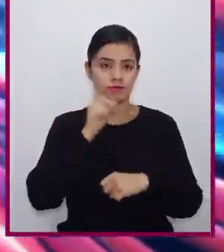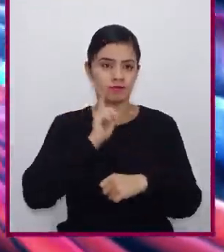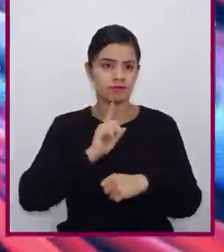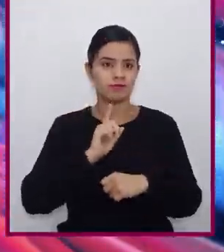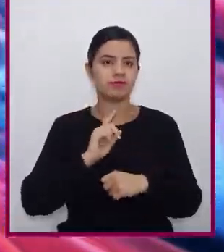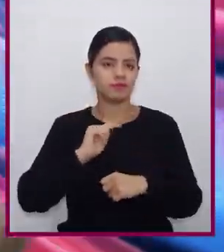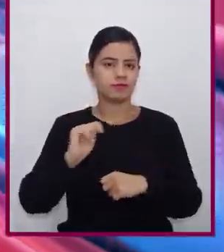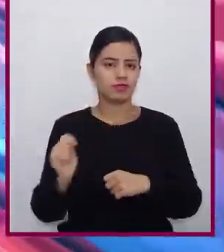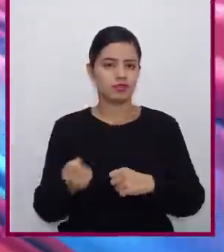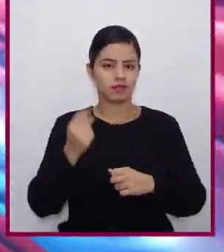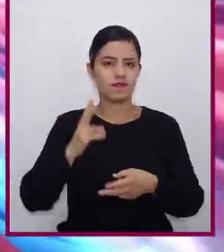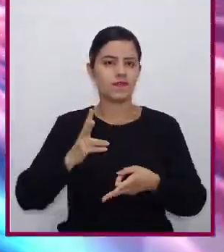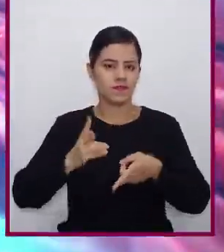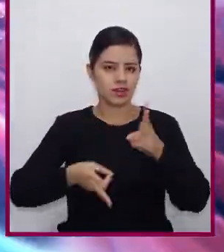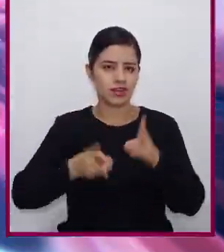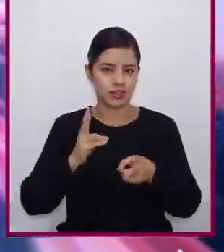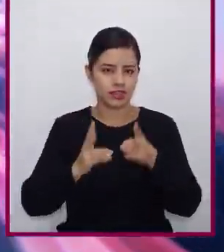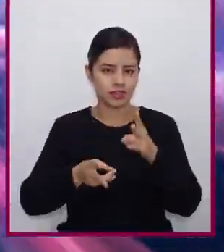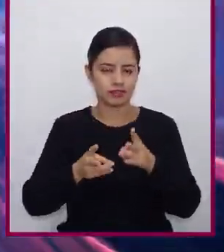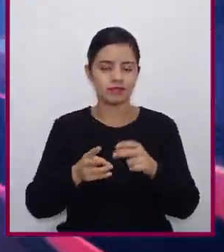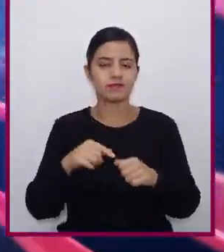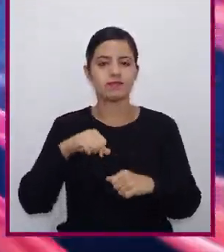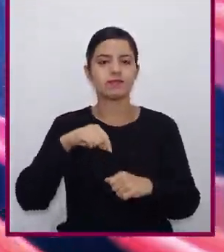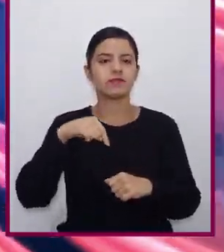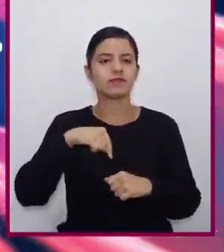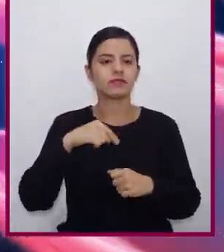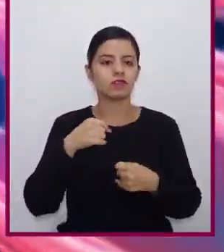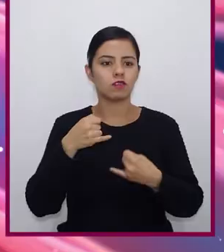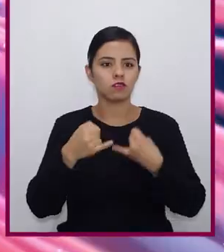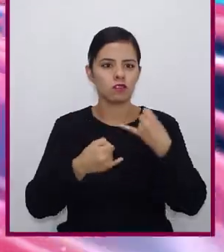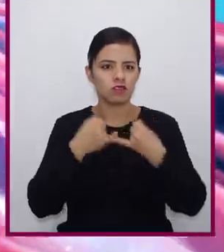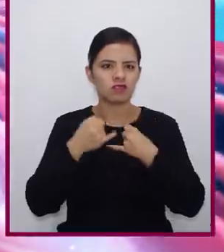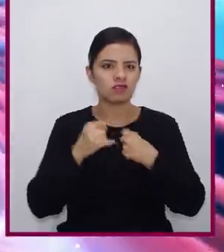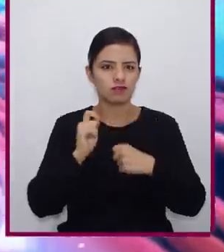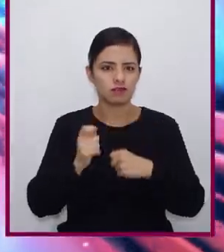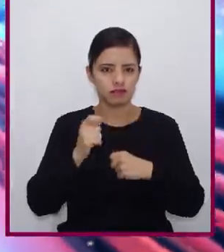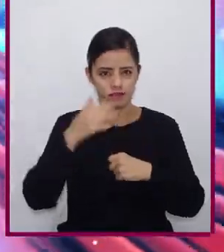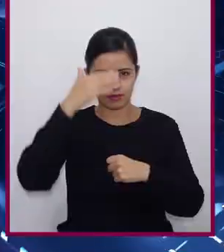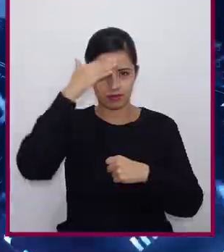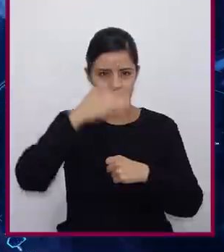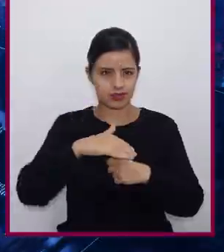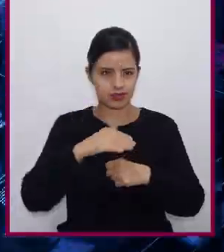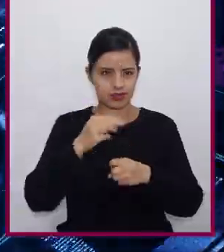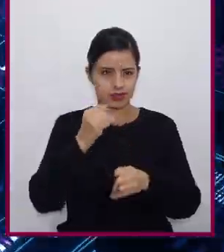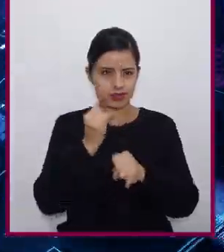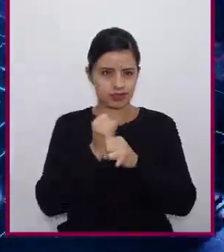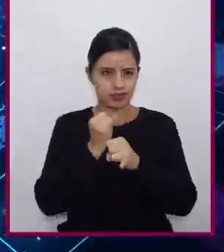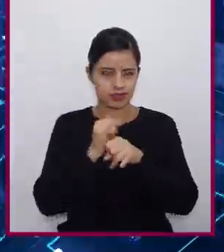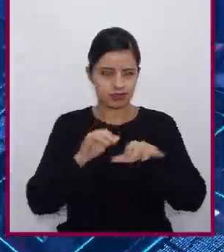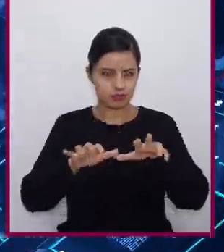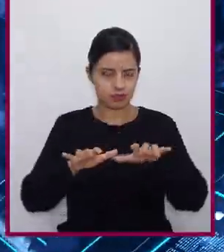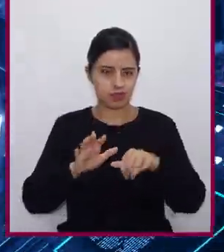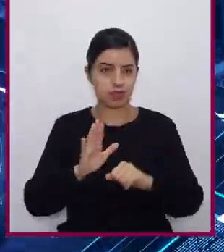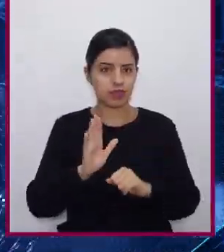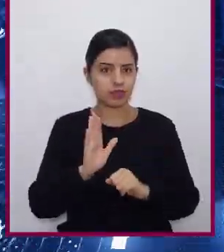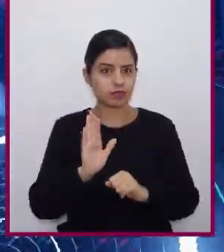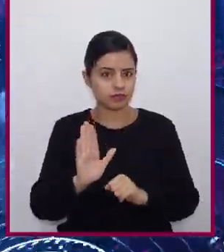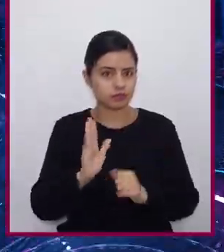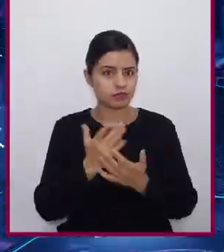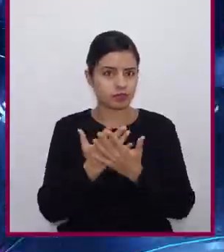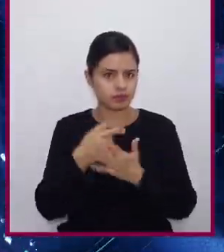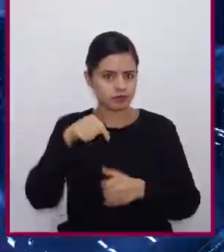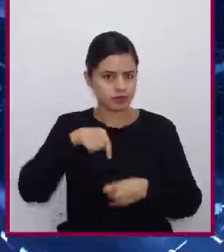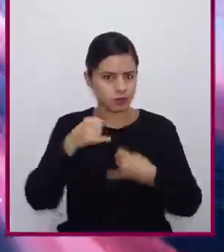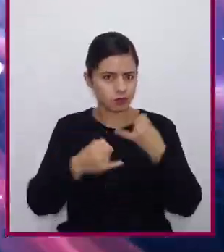Bitbots, prácticas del tecno cotorreo. Este es un videojuego de la sección de saberes digitales. Espérate, Gaby, ¿dijiste que esto